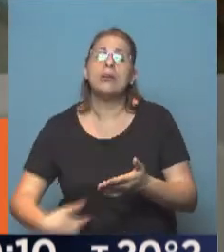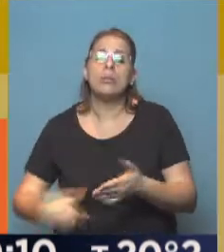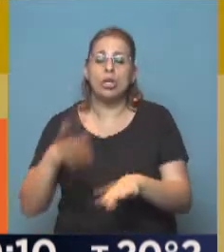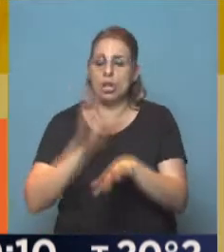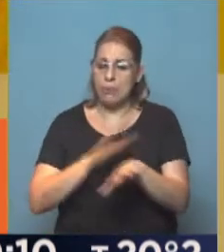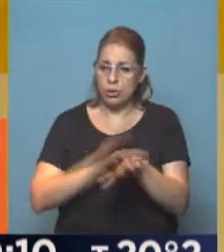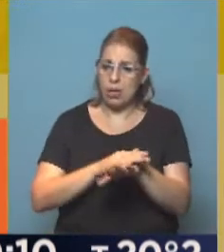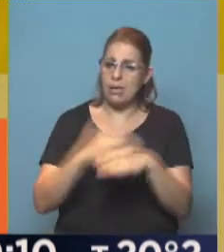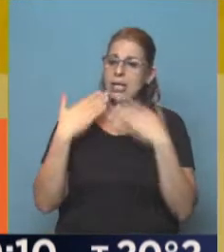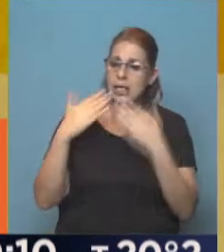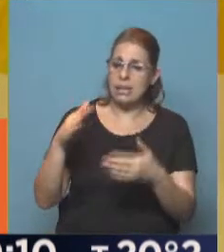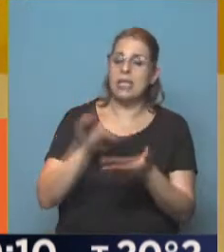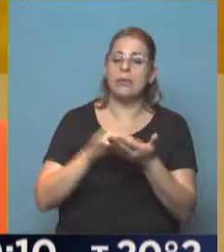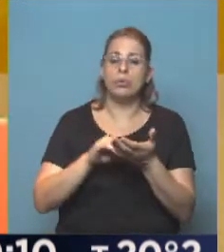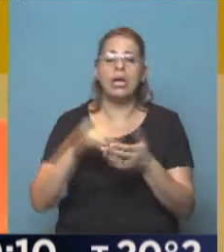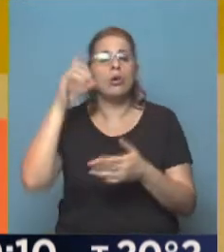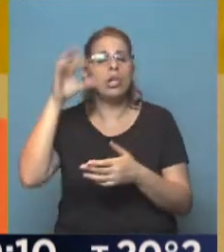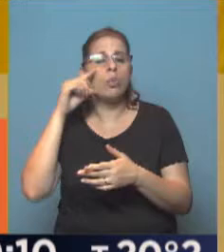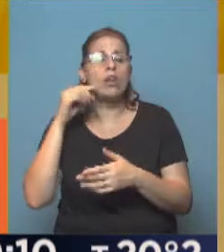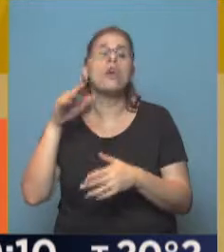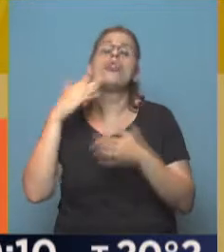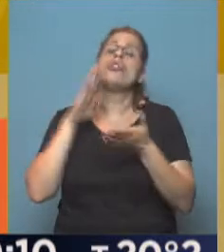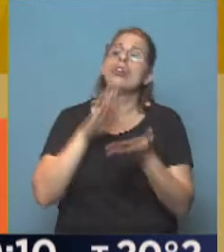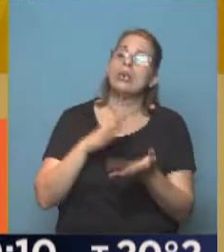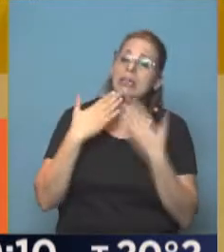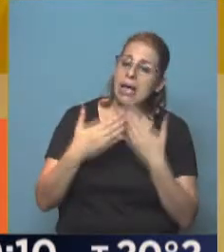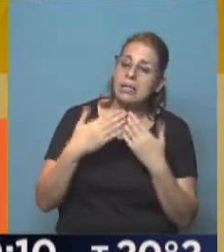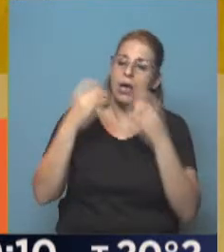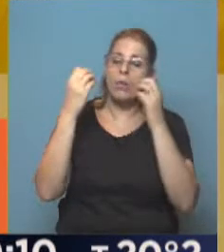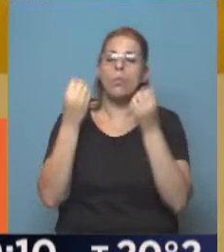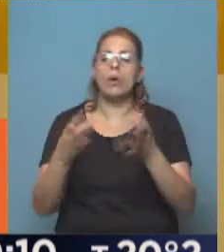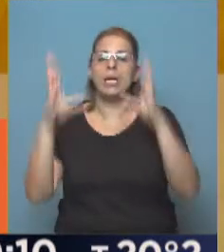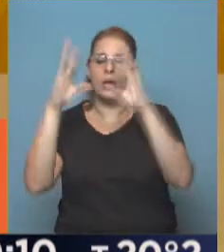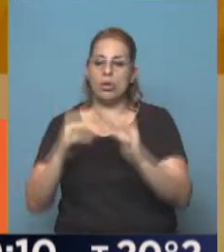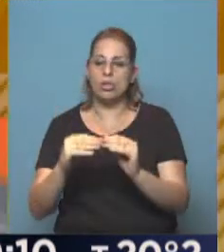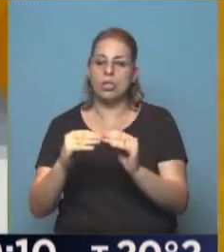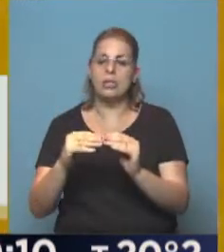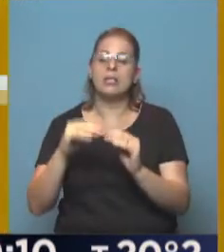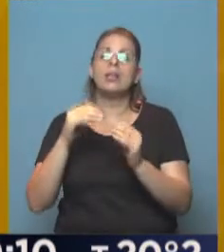diputado Laspina. Gracias, Eduardo. Buenas noches desde allí, desde el Congreso.